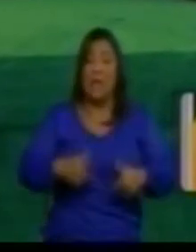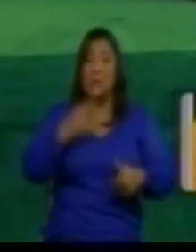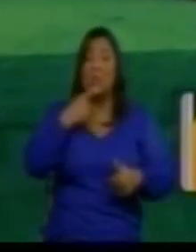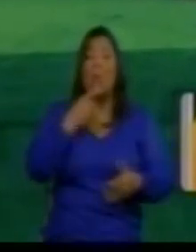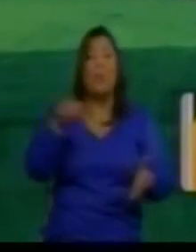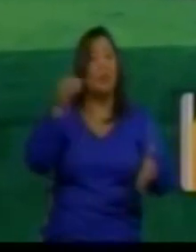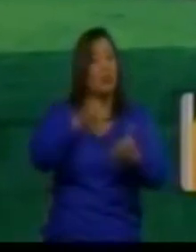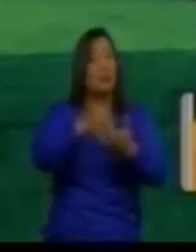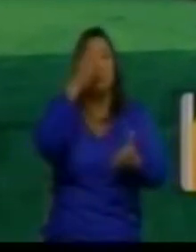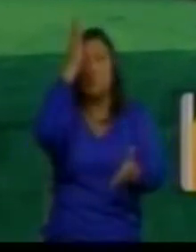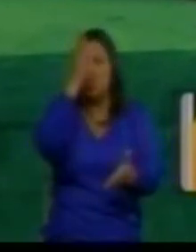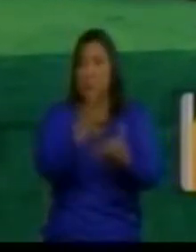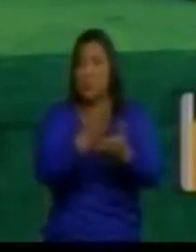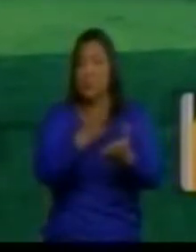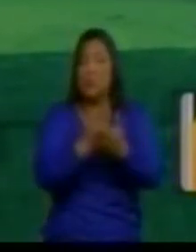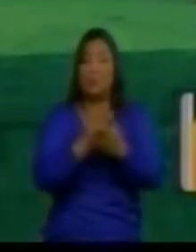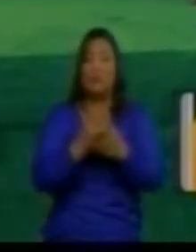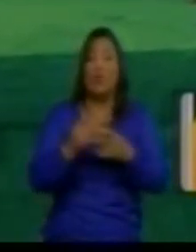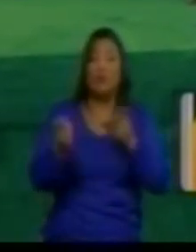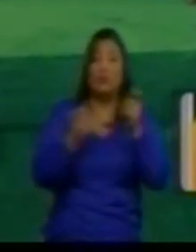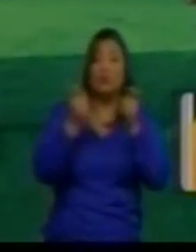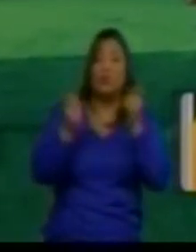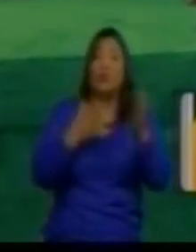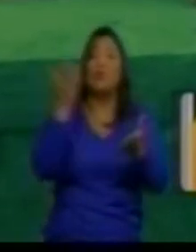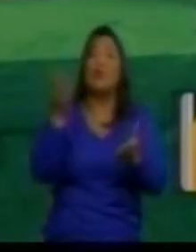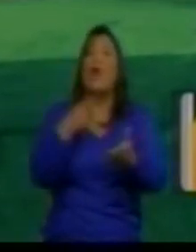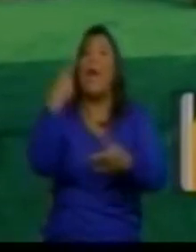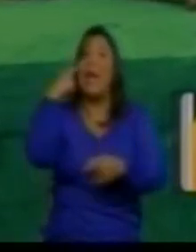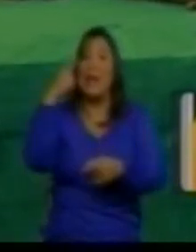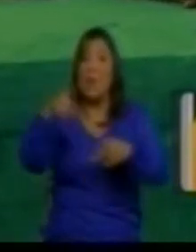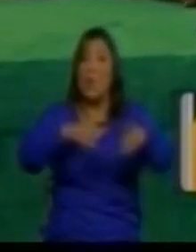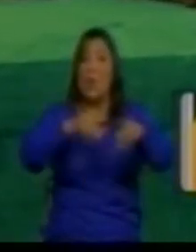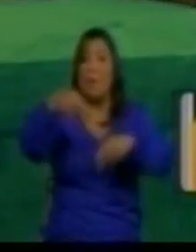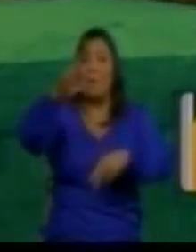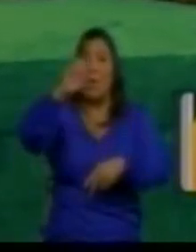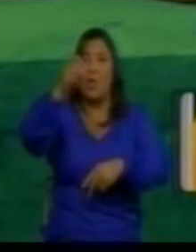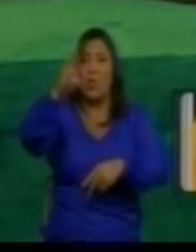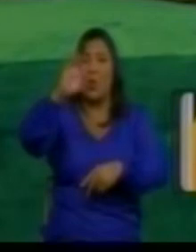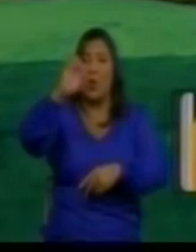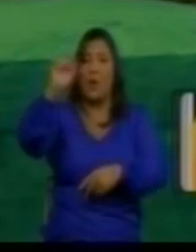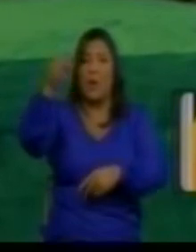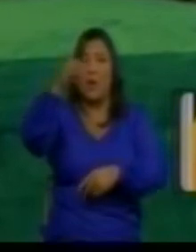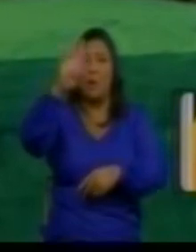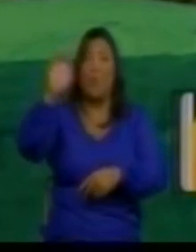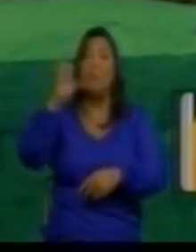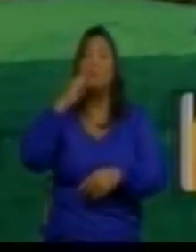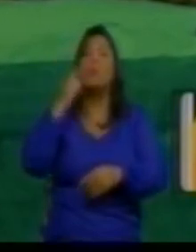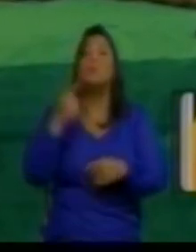la suspensión de las brigadas en Pedro Carbo, por lo que entiende